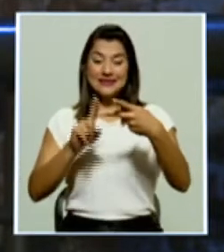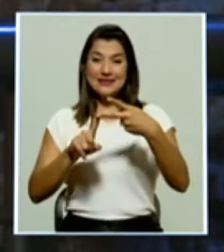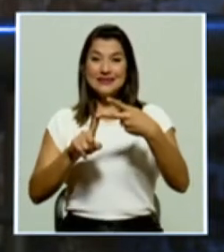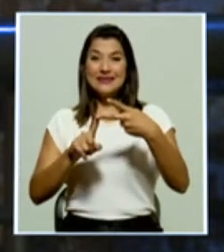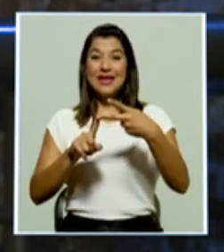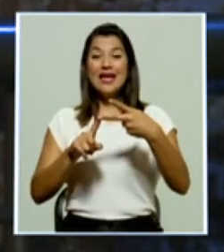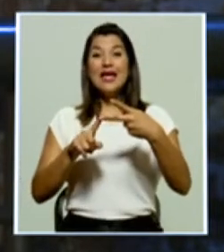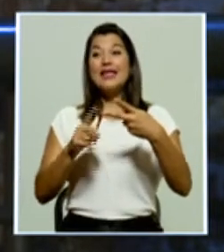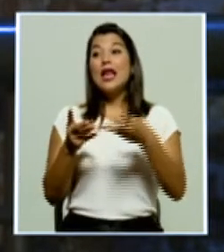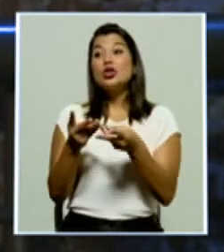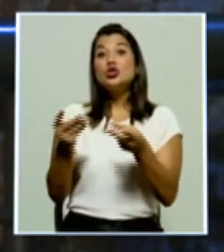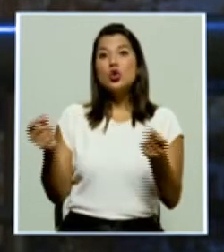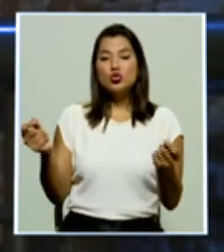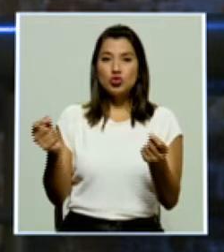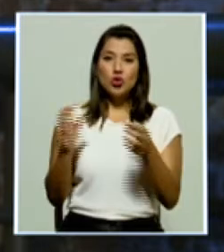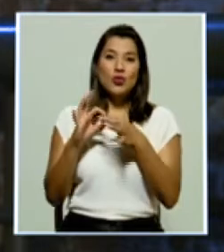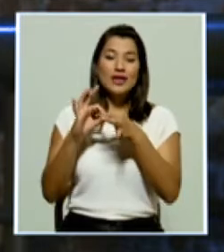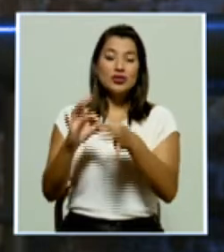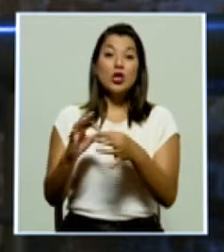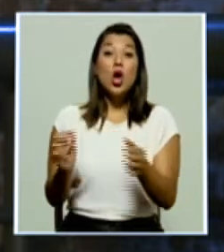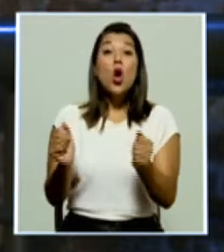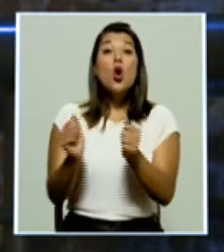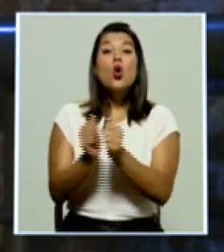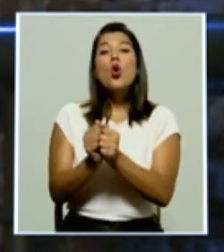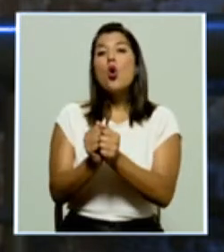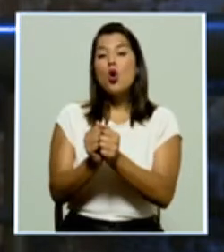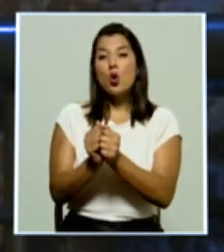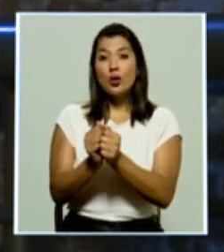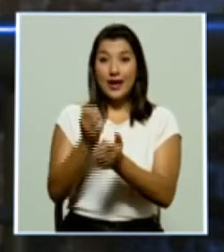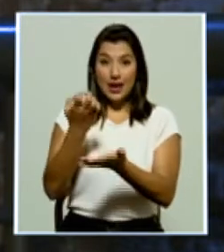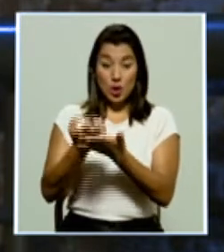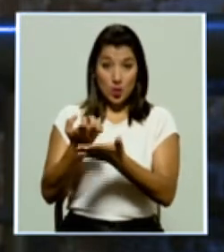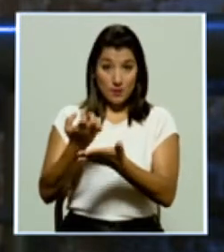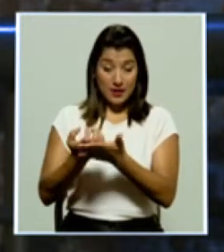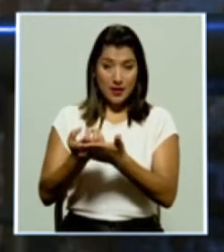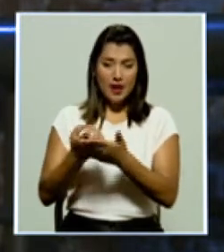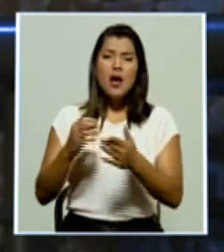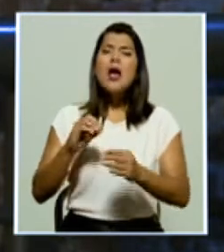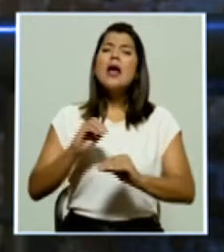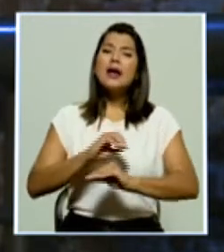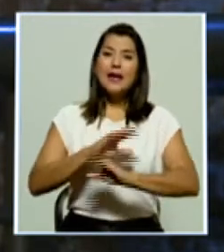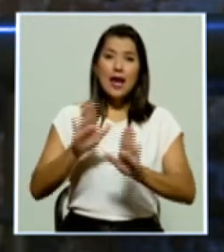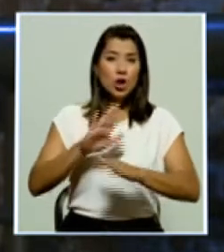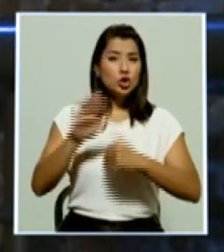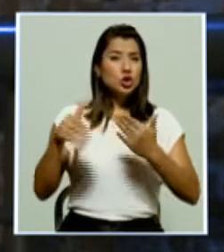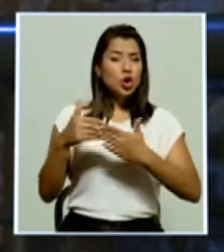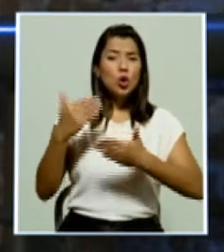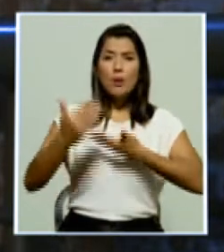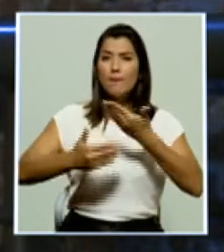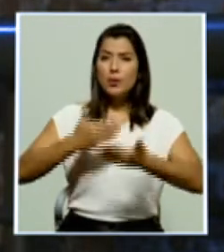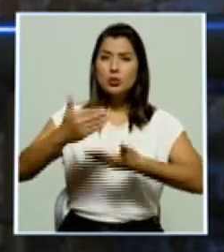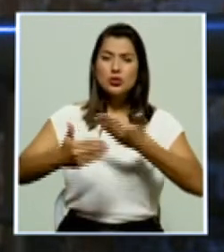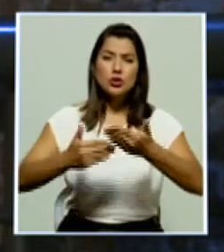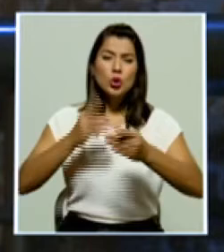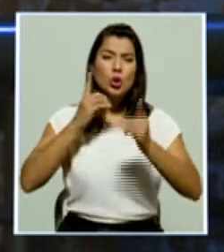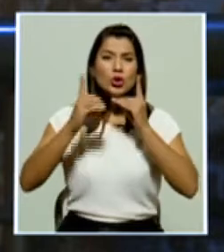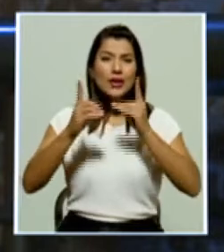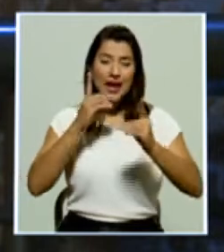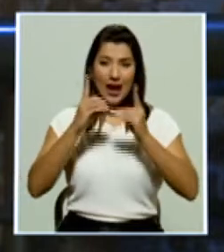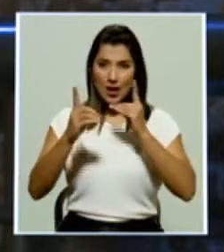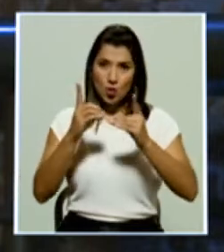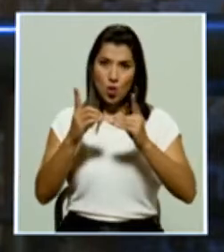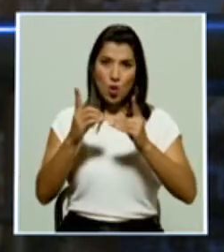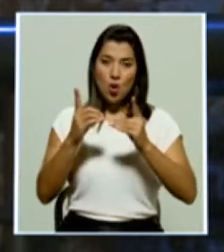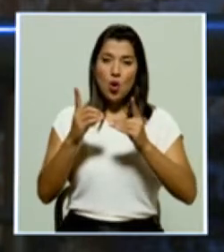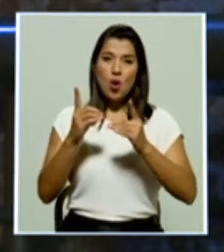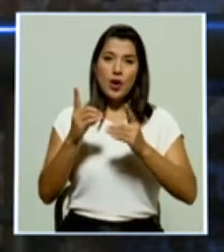propiamente de las soluciones que tienen que ver con soluciones de carácter económico, aunque claramente todo el proceso de diálogo es en sí mismo un fenómeno social y